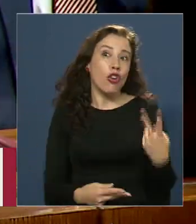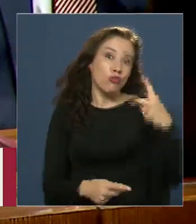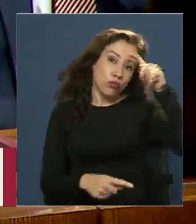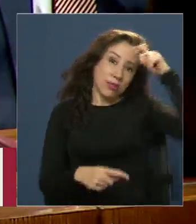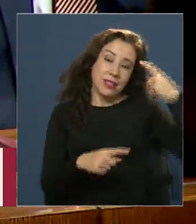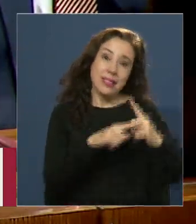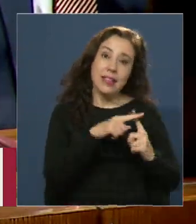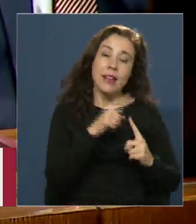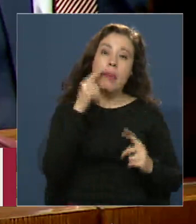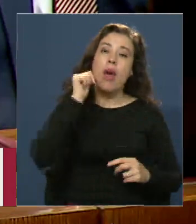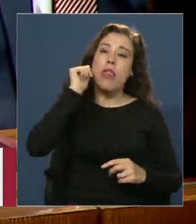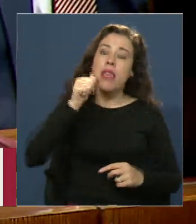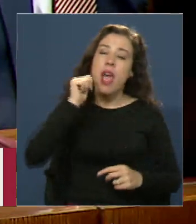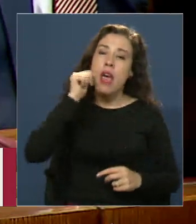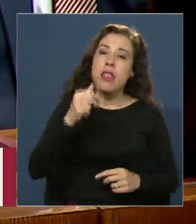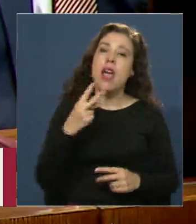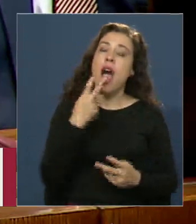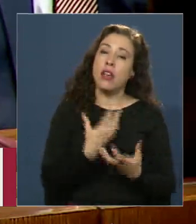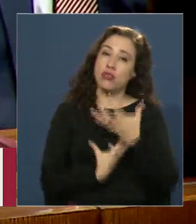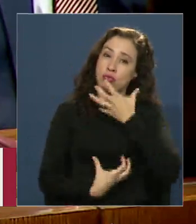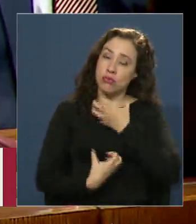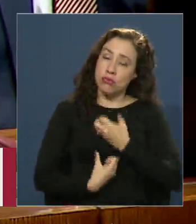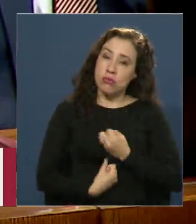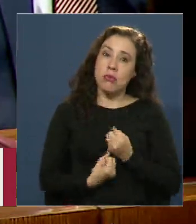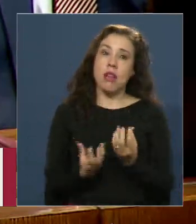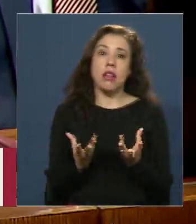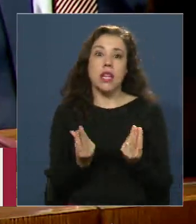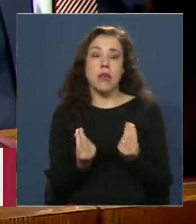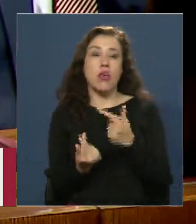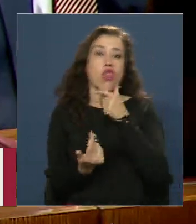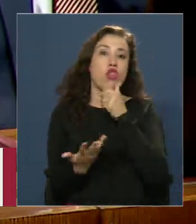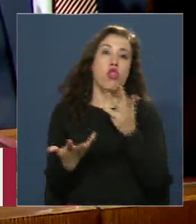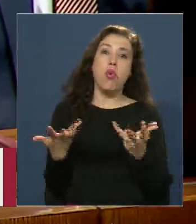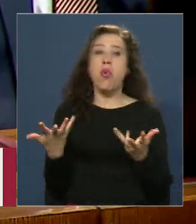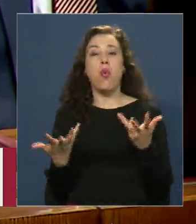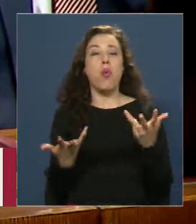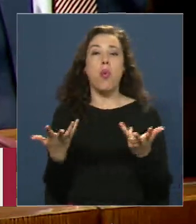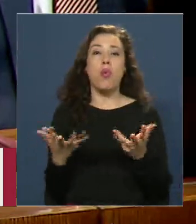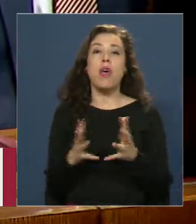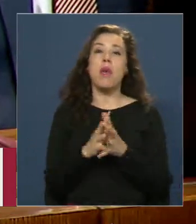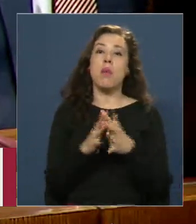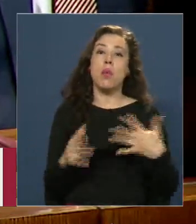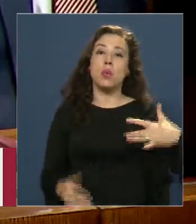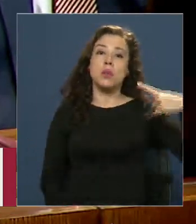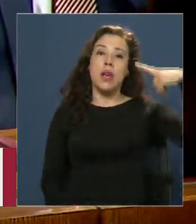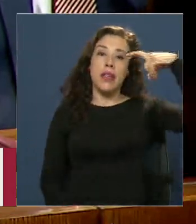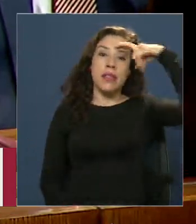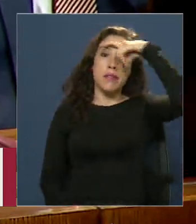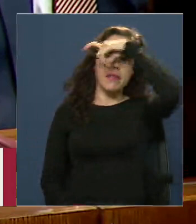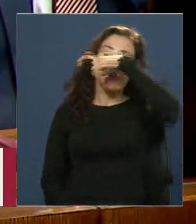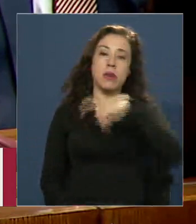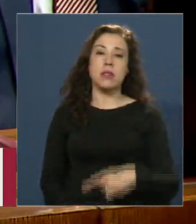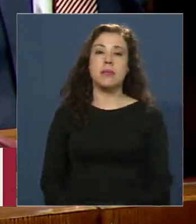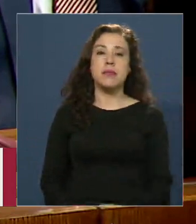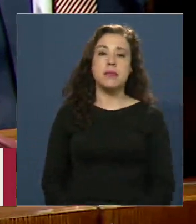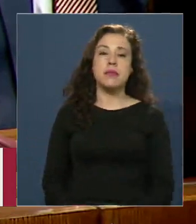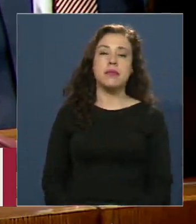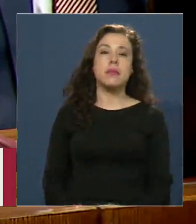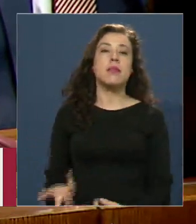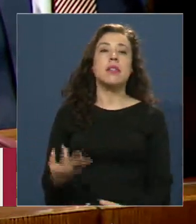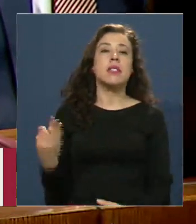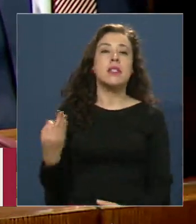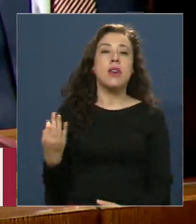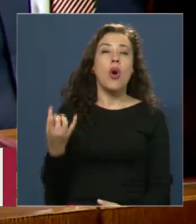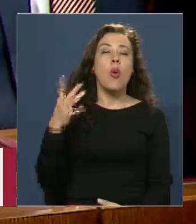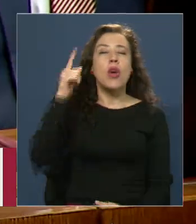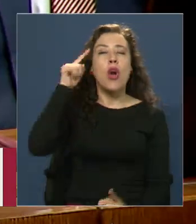obstante, a diario enfrentan angustias, temores, incertidumbres y enormes dificultades. Todo bajo la convicción y